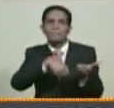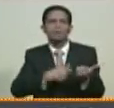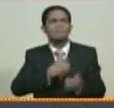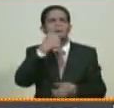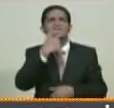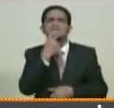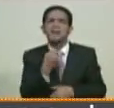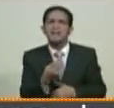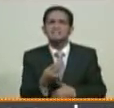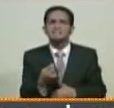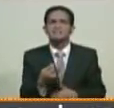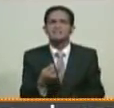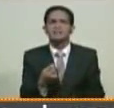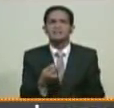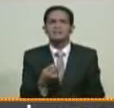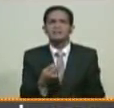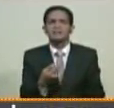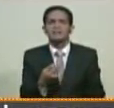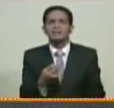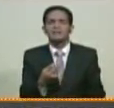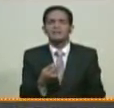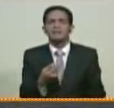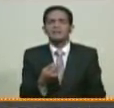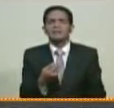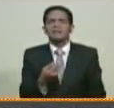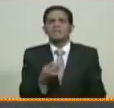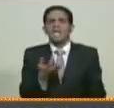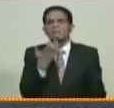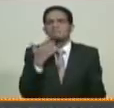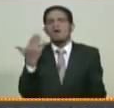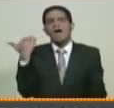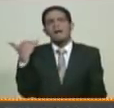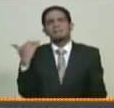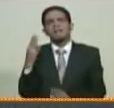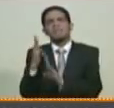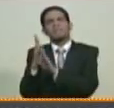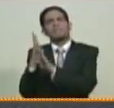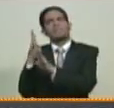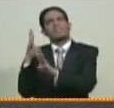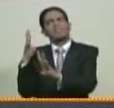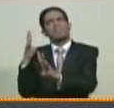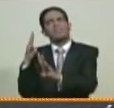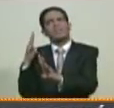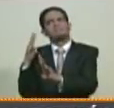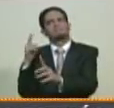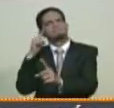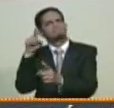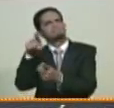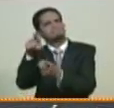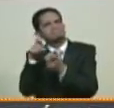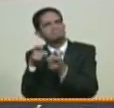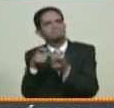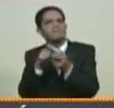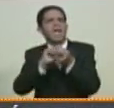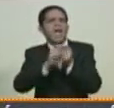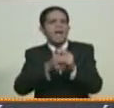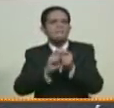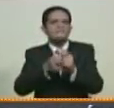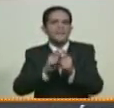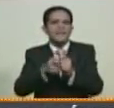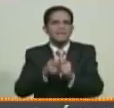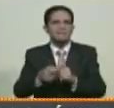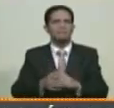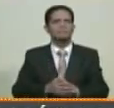sencillo y es mucho más fácil que es lo que veíamos antes que las largas colas de pensionados y pensionadas las puertas van